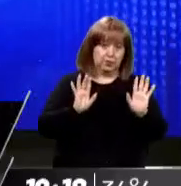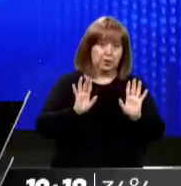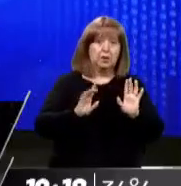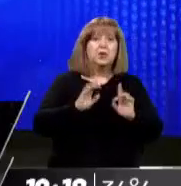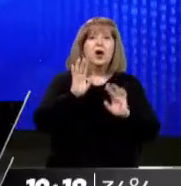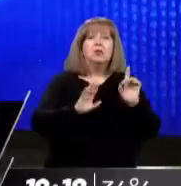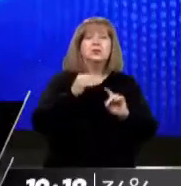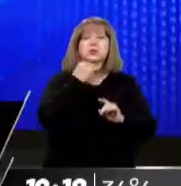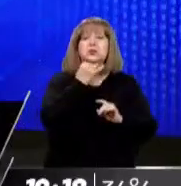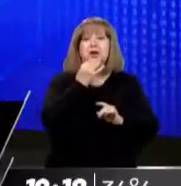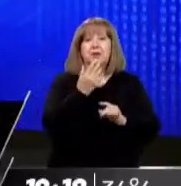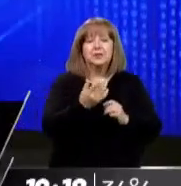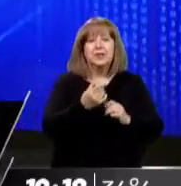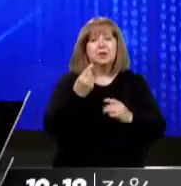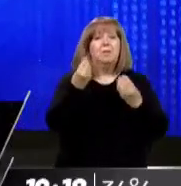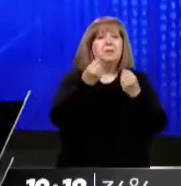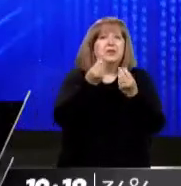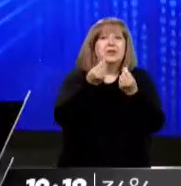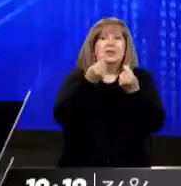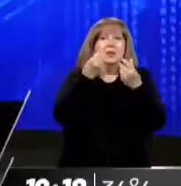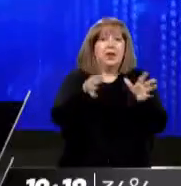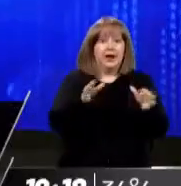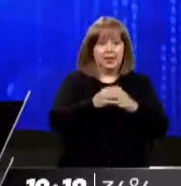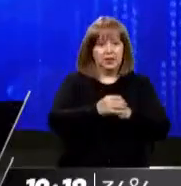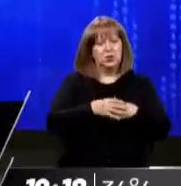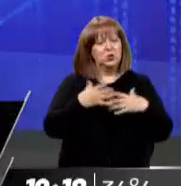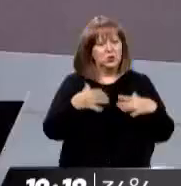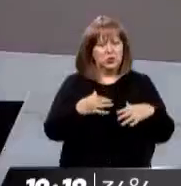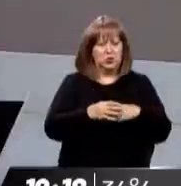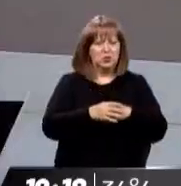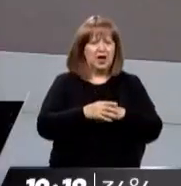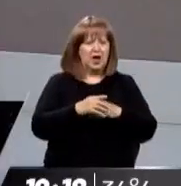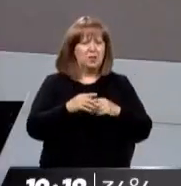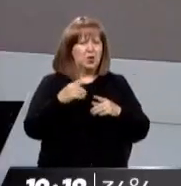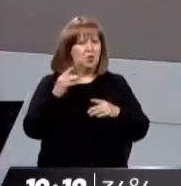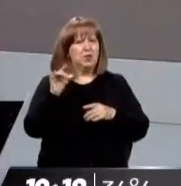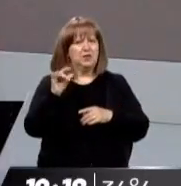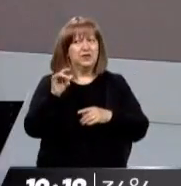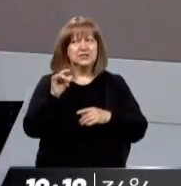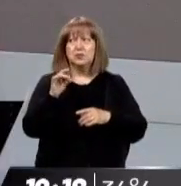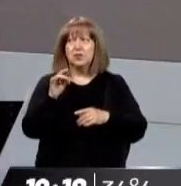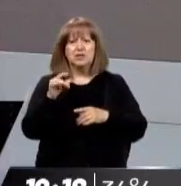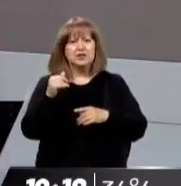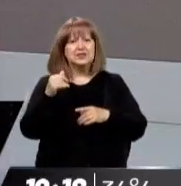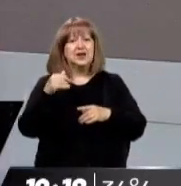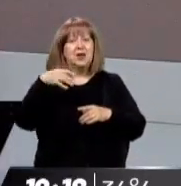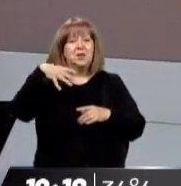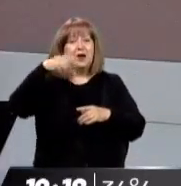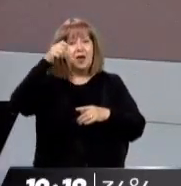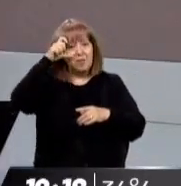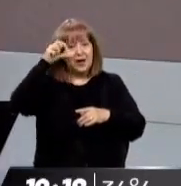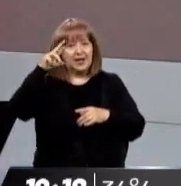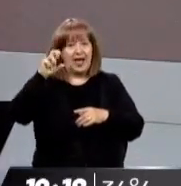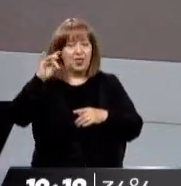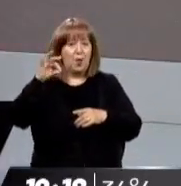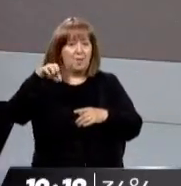la mayoría no sabe que esto se puede hacer. Entonces pierden el dinero. No es tan fácil, ¿eh? No es tan fácil dar con Mercado Pago cuando se te pierde. Pero bueno. Eso te iba a decir, cuando vos